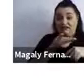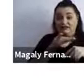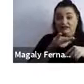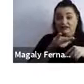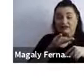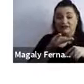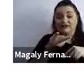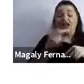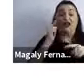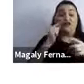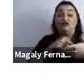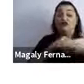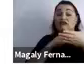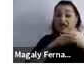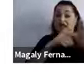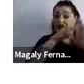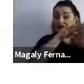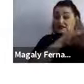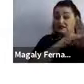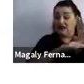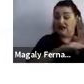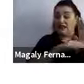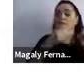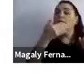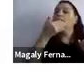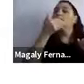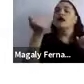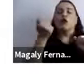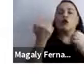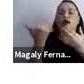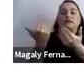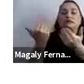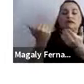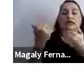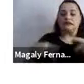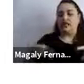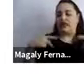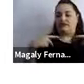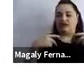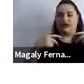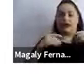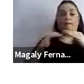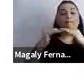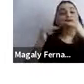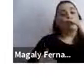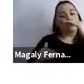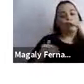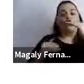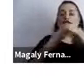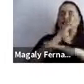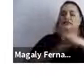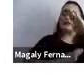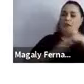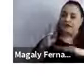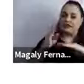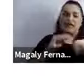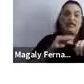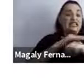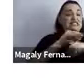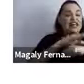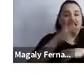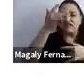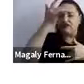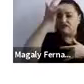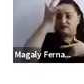la referencia es la mejor esperanza de vida y la menor discapacidad o incidencia de las enfermedades que se